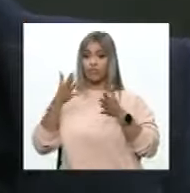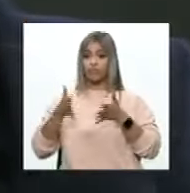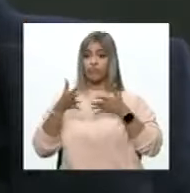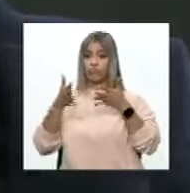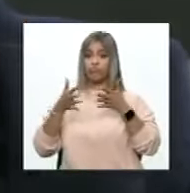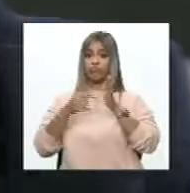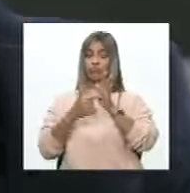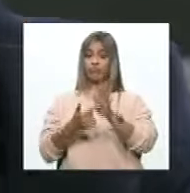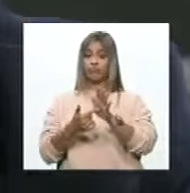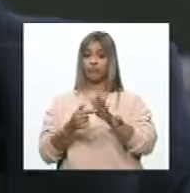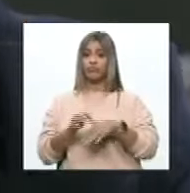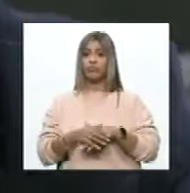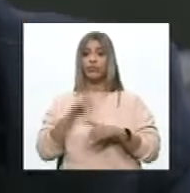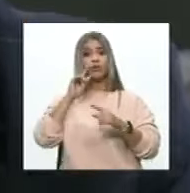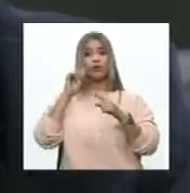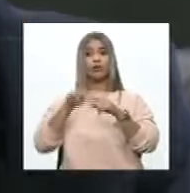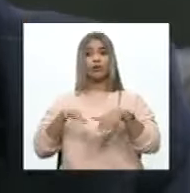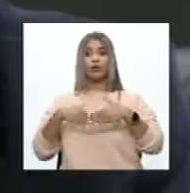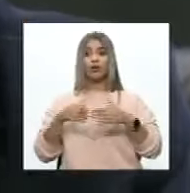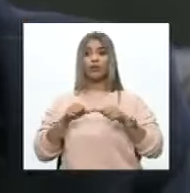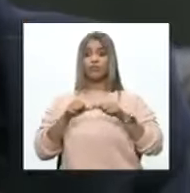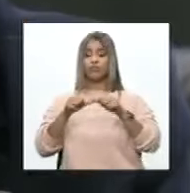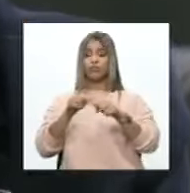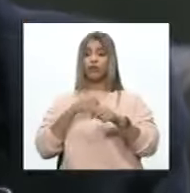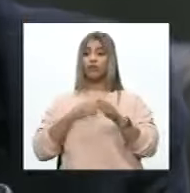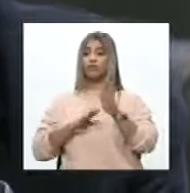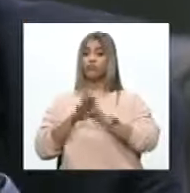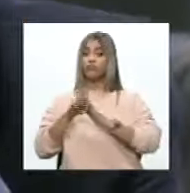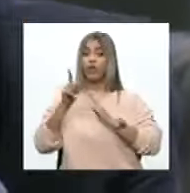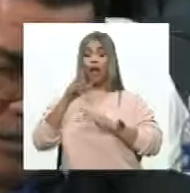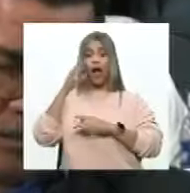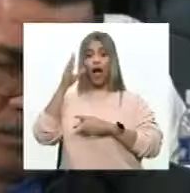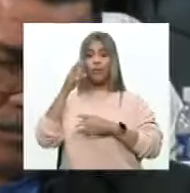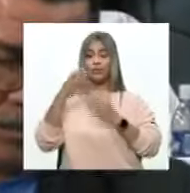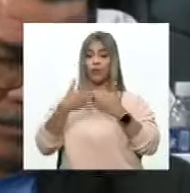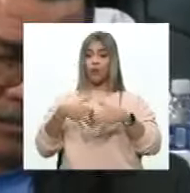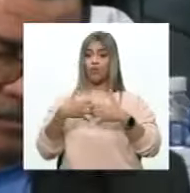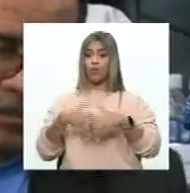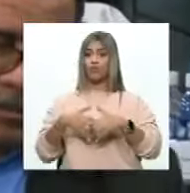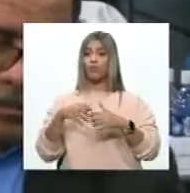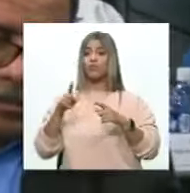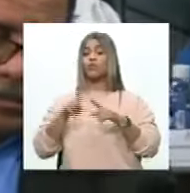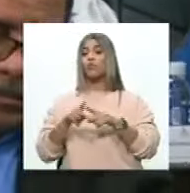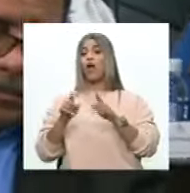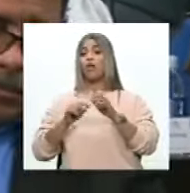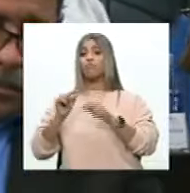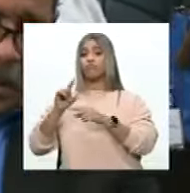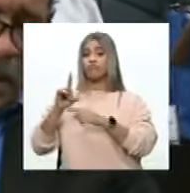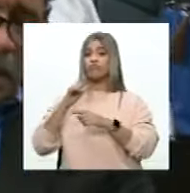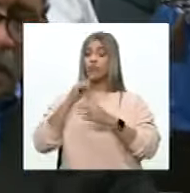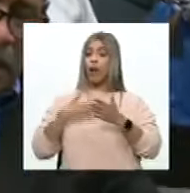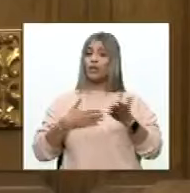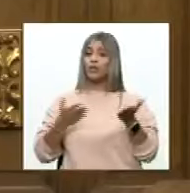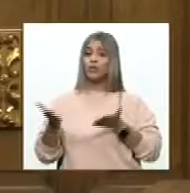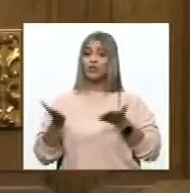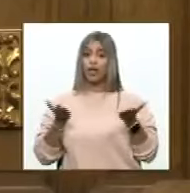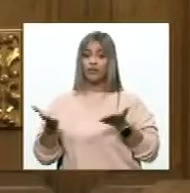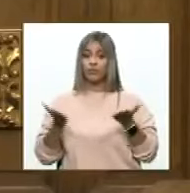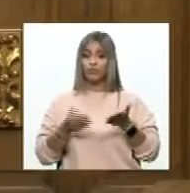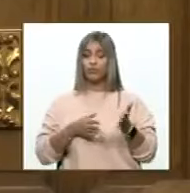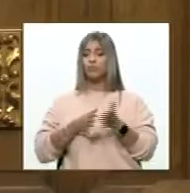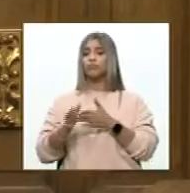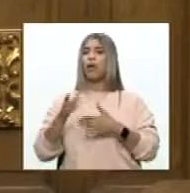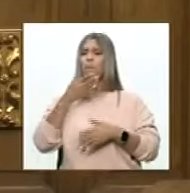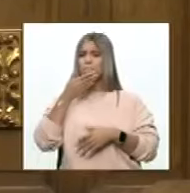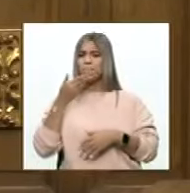señalé, está enfocada en seguir fortaleciendo tanto las capacidades productivas como la capacidad de servicio en función